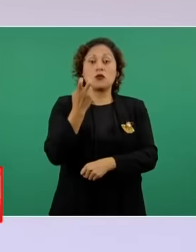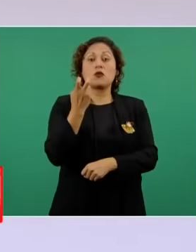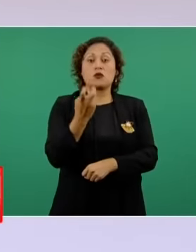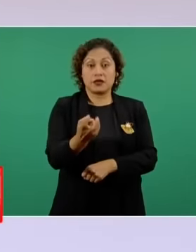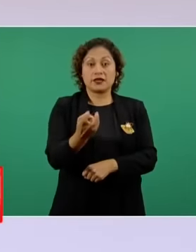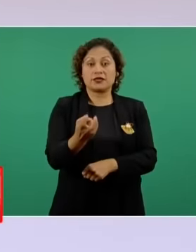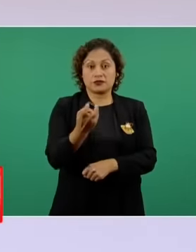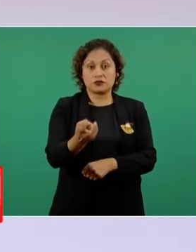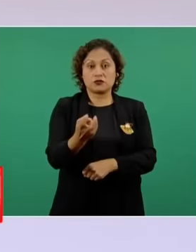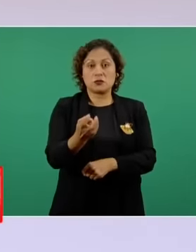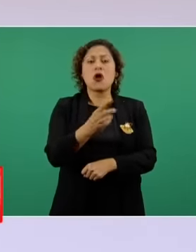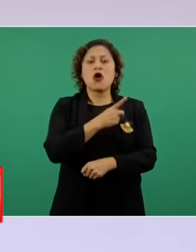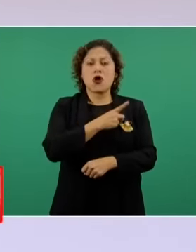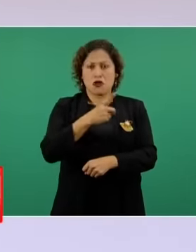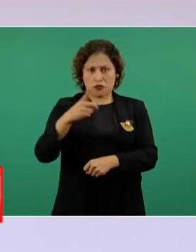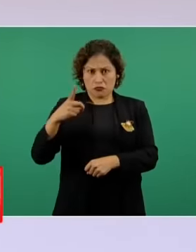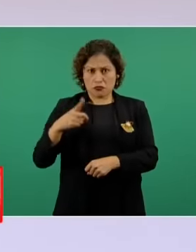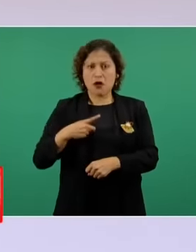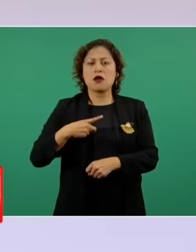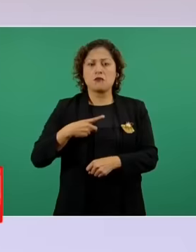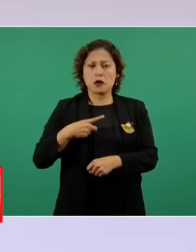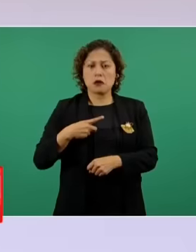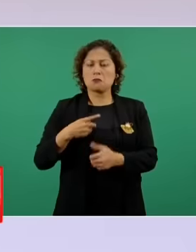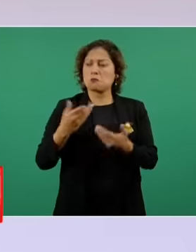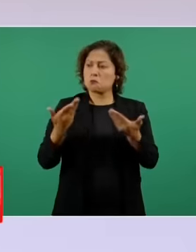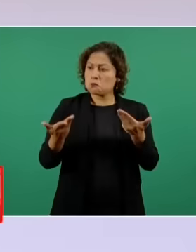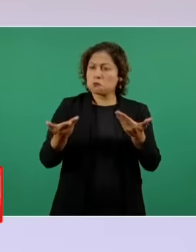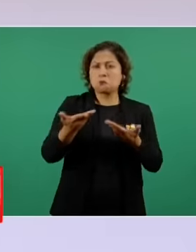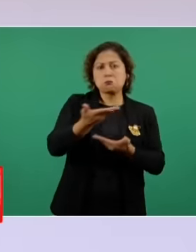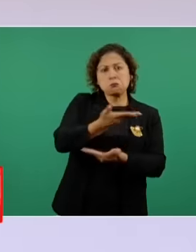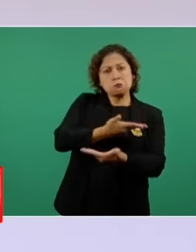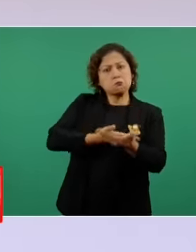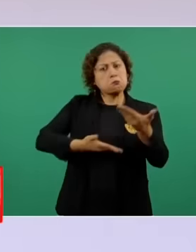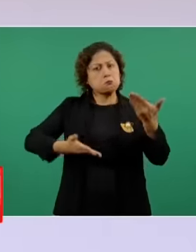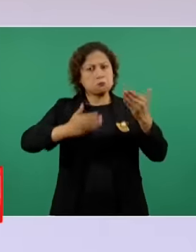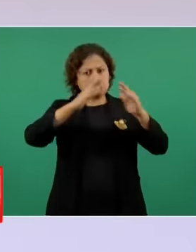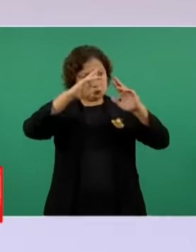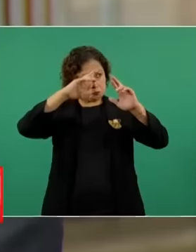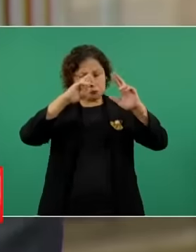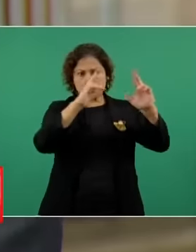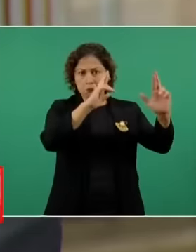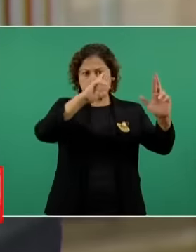el entendimiento, el respeto mutuo